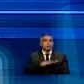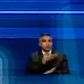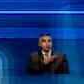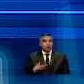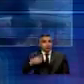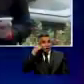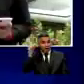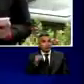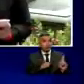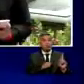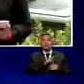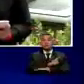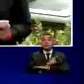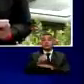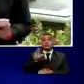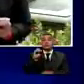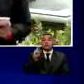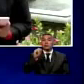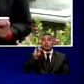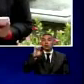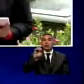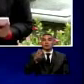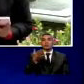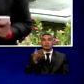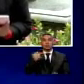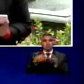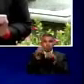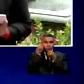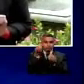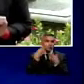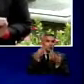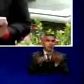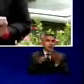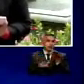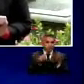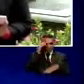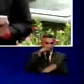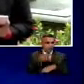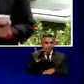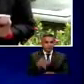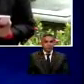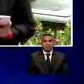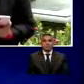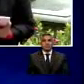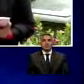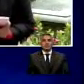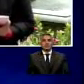presidente Guillermo Lasso y la dirigencia de la CONAIE. Karen, atentos a tu reporte. Adelante, buenas tardes.